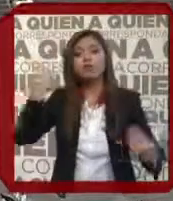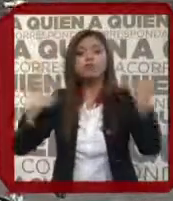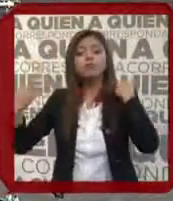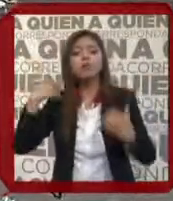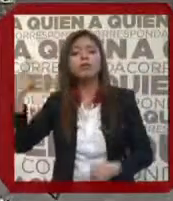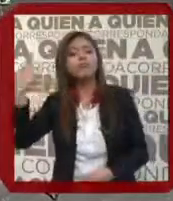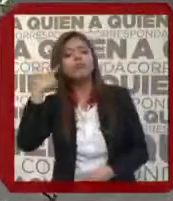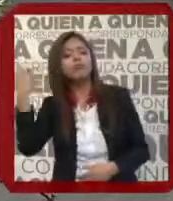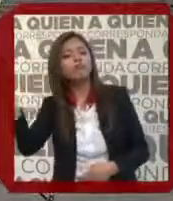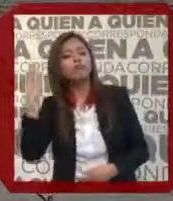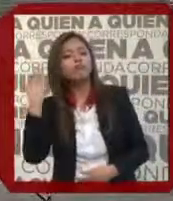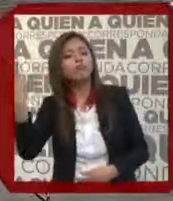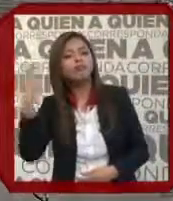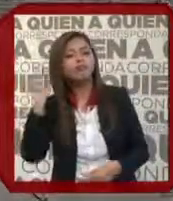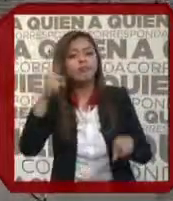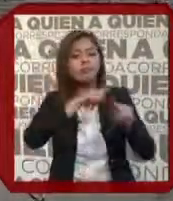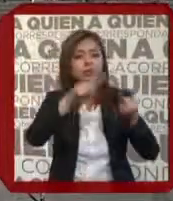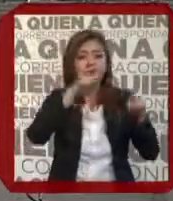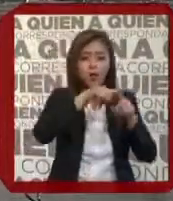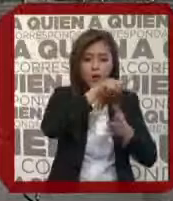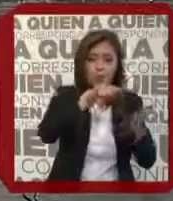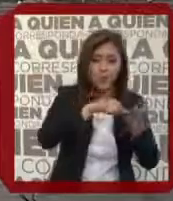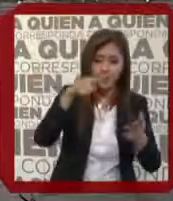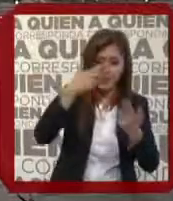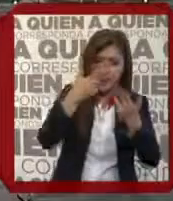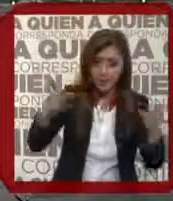toca al pie del lábaro patrio.